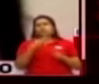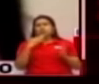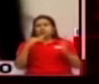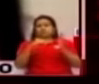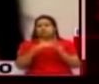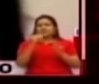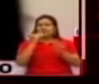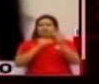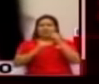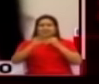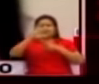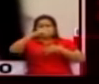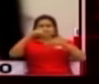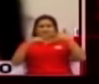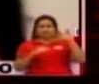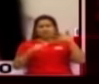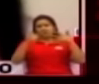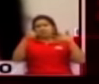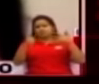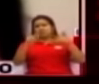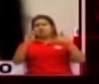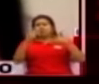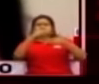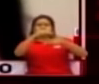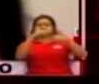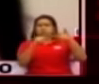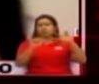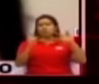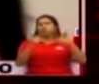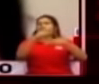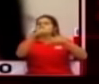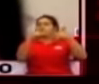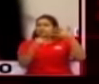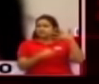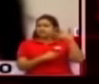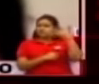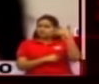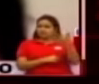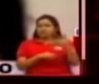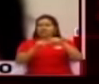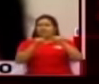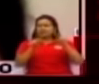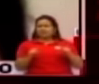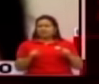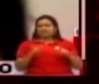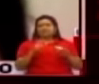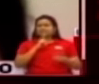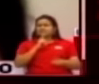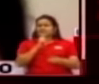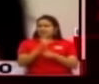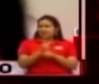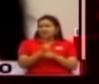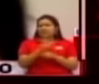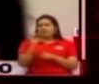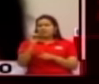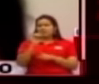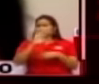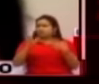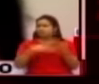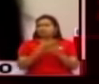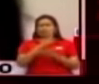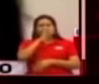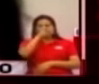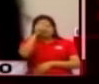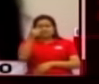de que hay personas que les va bien solo 3, hay personas que les va bien hacerlo de una manera diferente. ¿Realmente tiene alguna